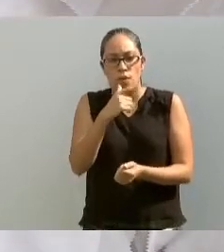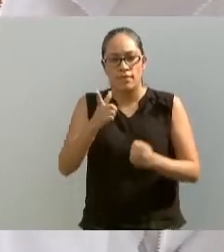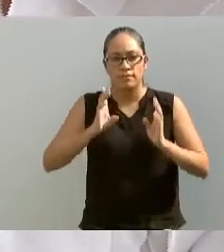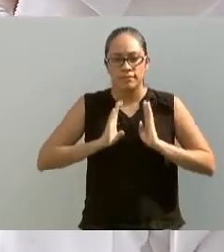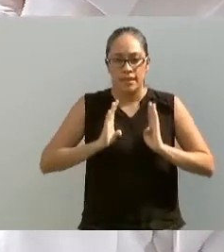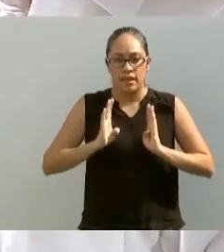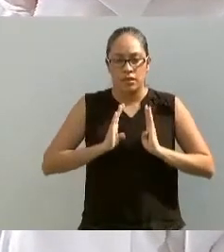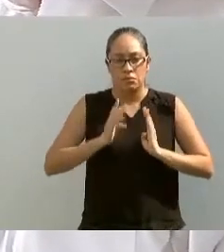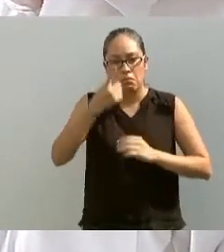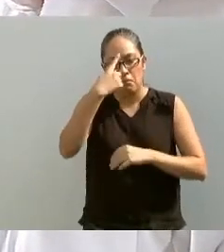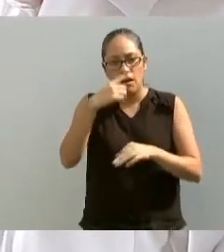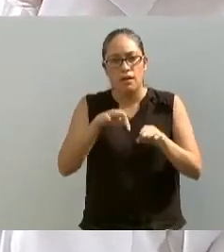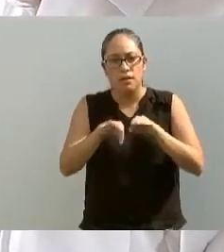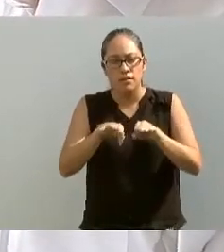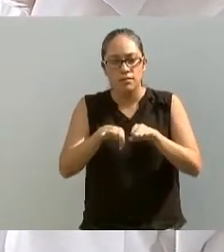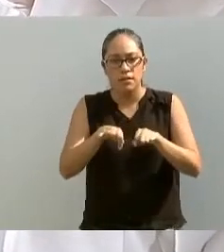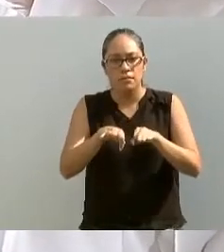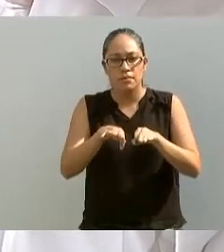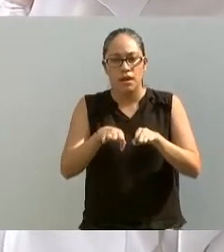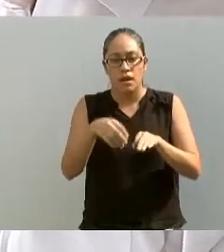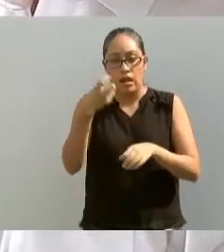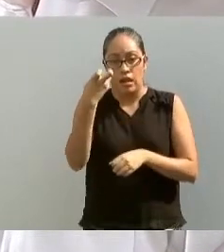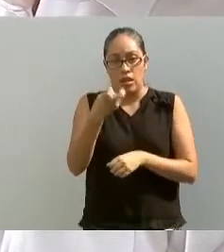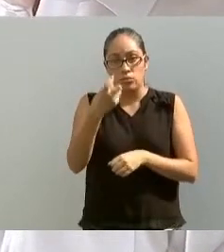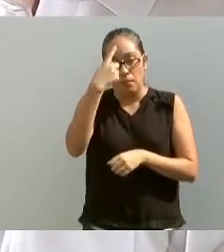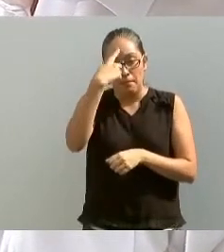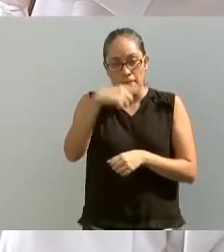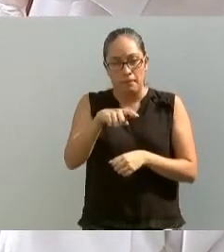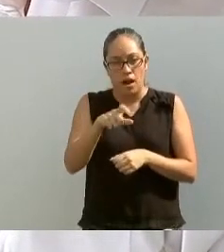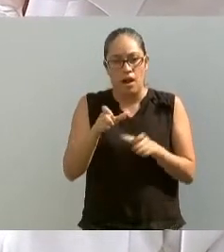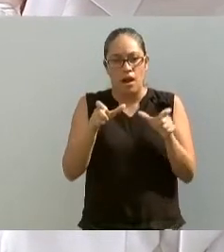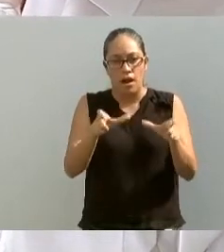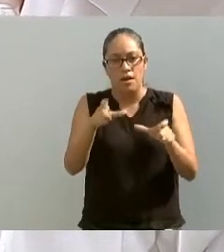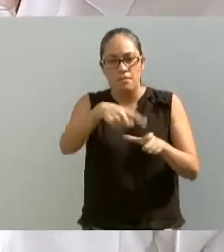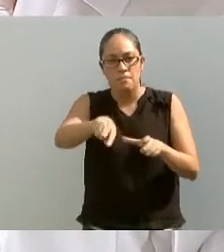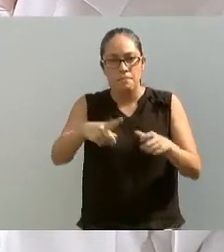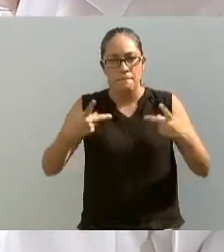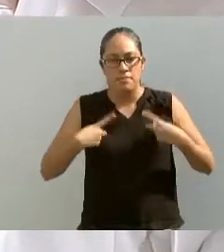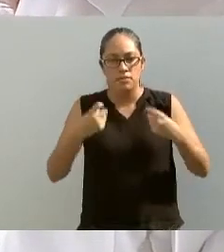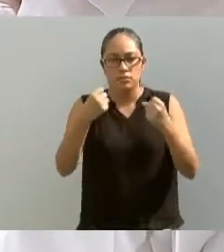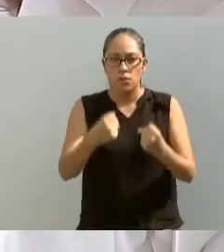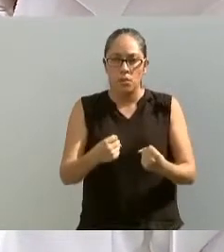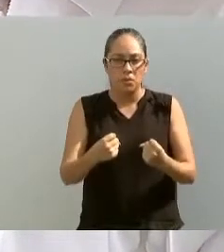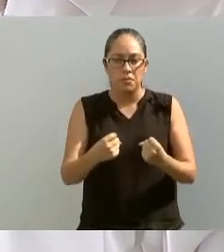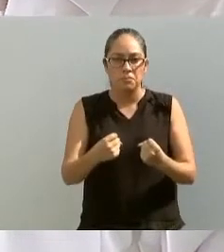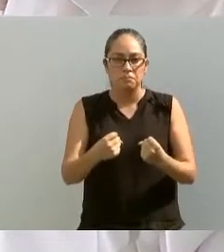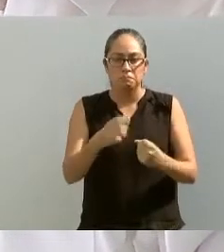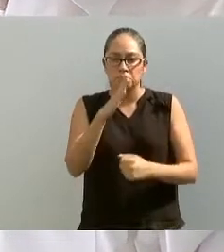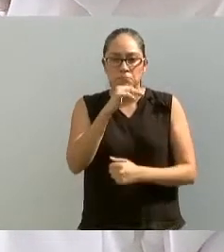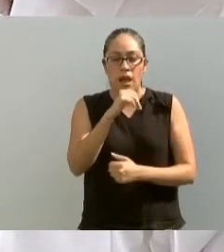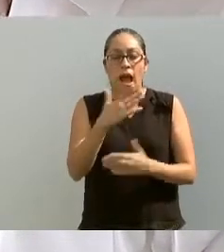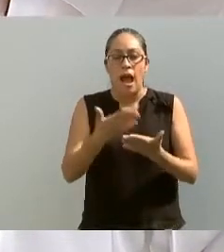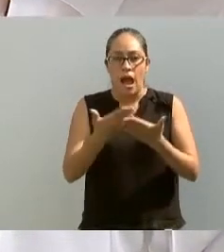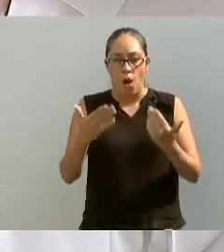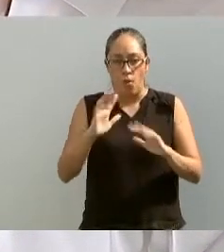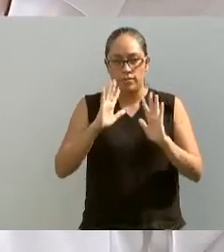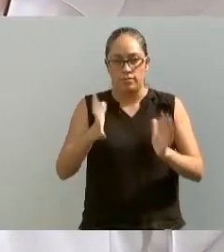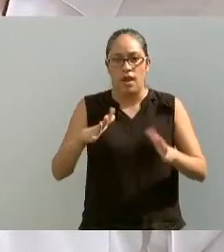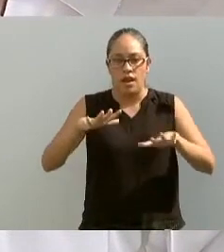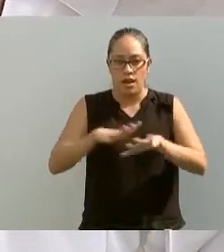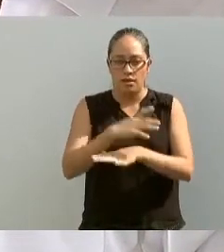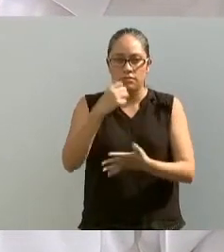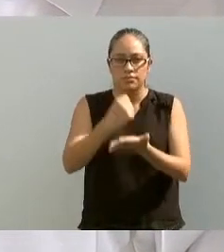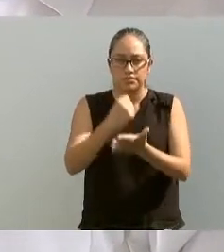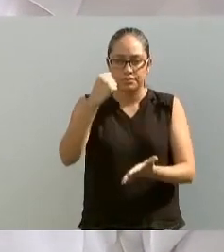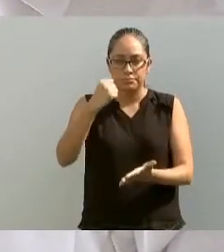hacer labor de seguridad pública. Con la reforma que logramos a la Constitución,